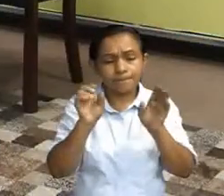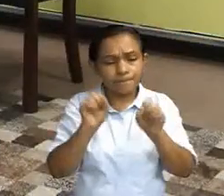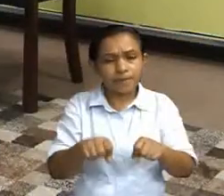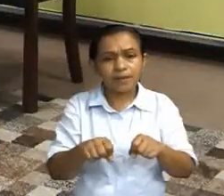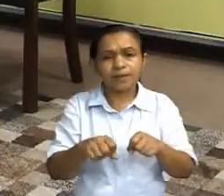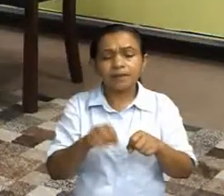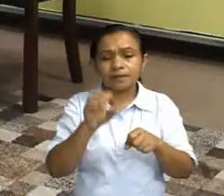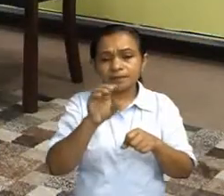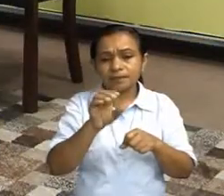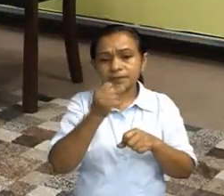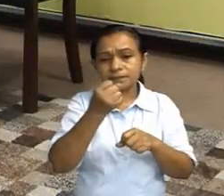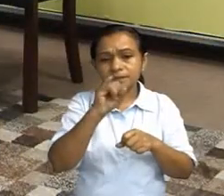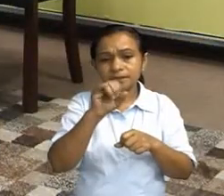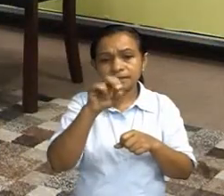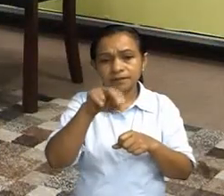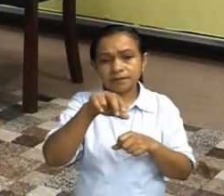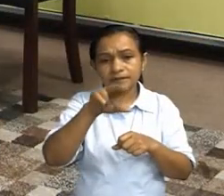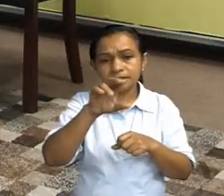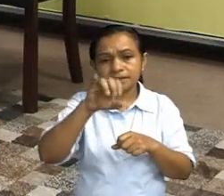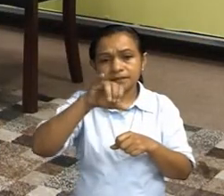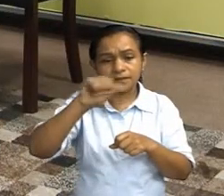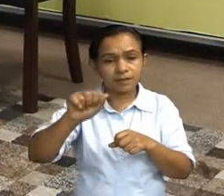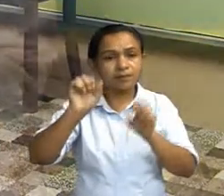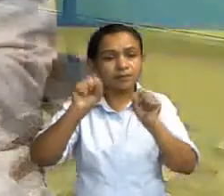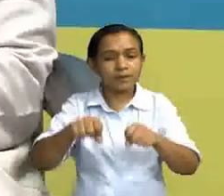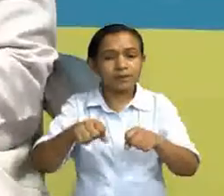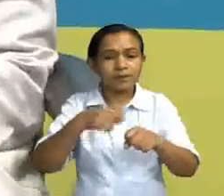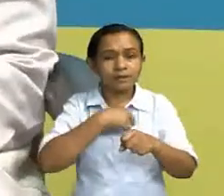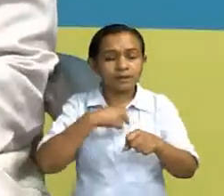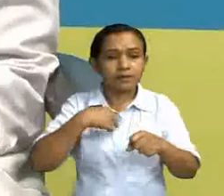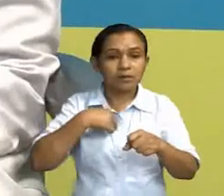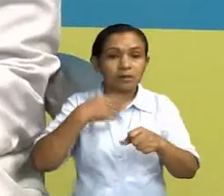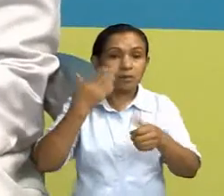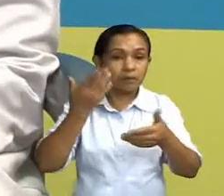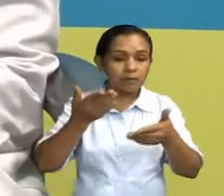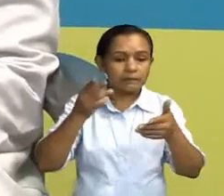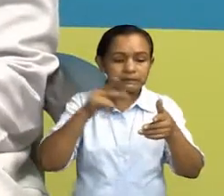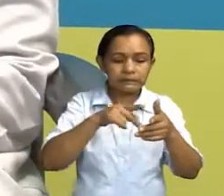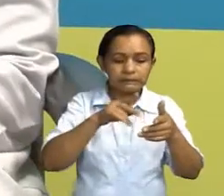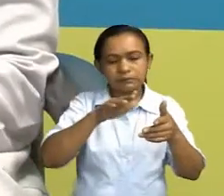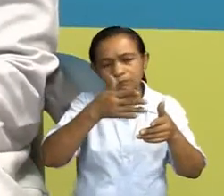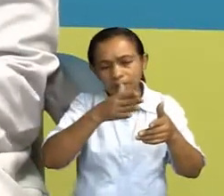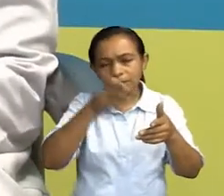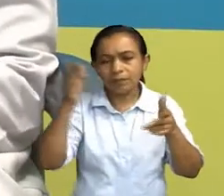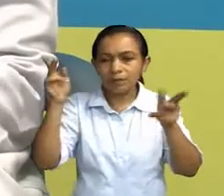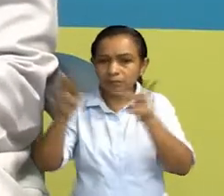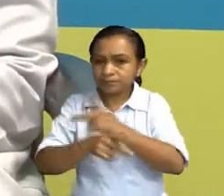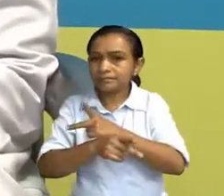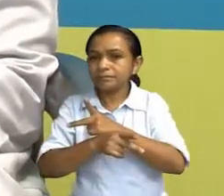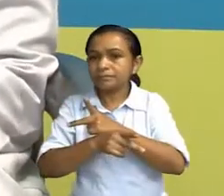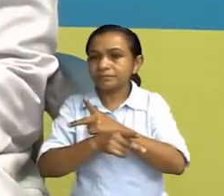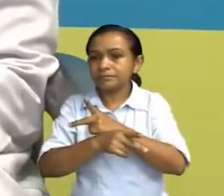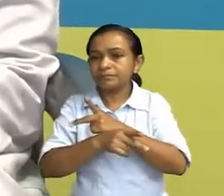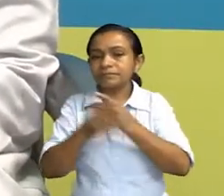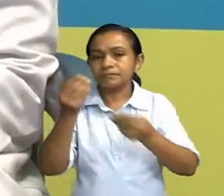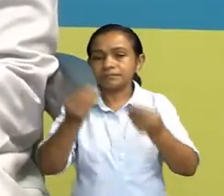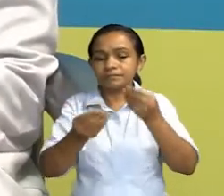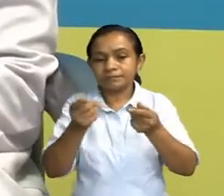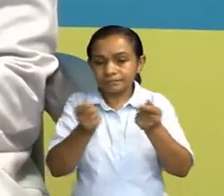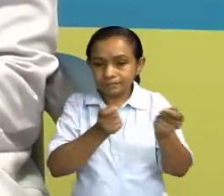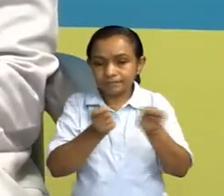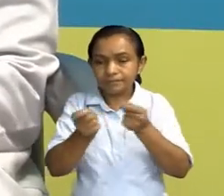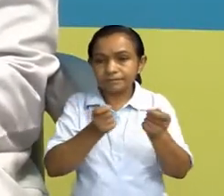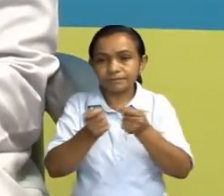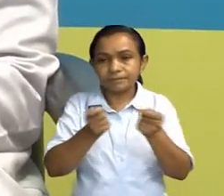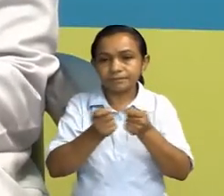Las sinequias pueden ser, en este caso de vulvovaginitis, pueden ser parciales o completas. Uh-huh. Y dependiendo de eso, así es el manejo.